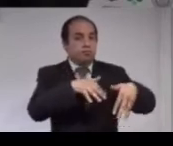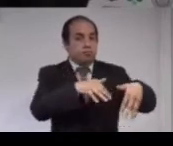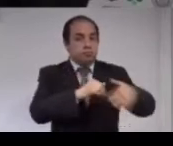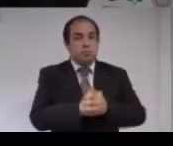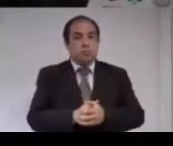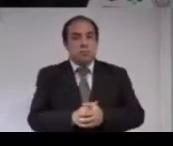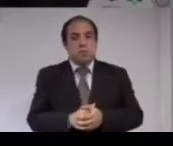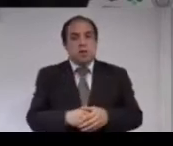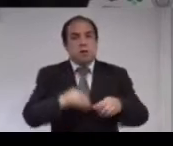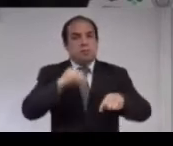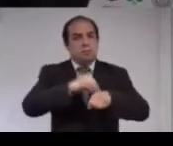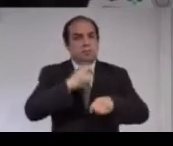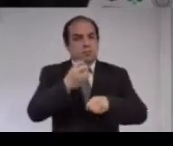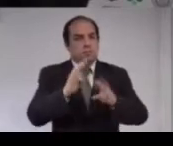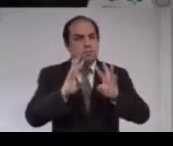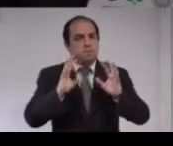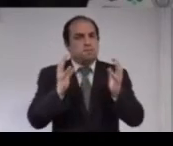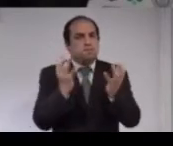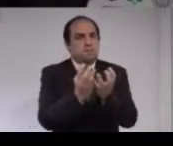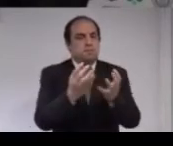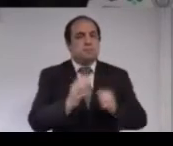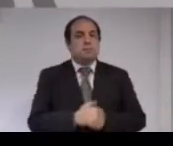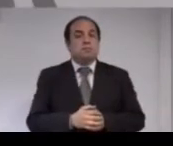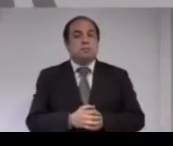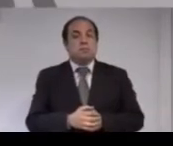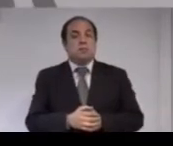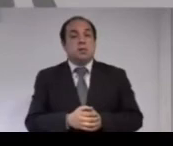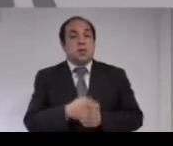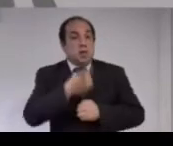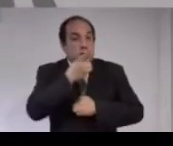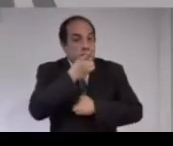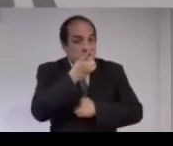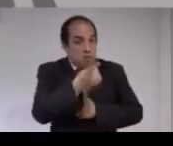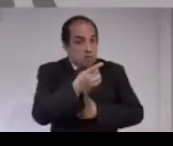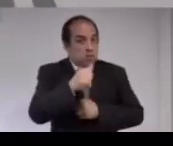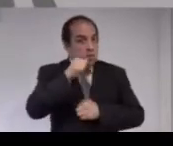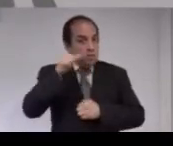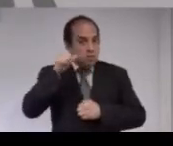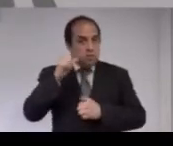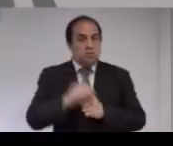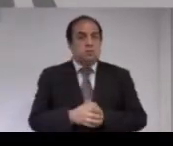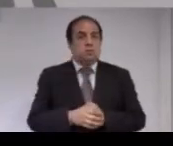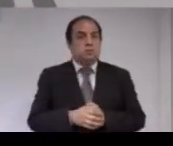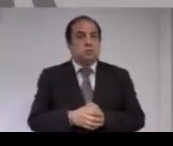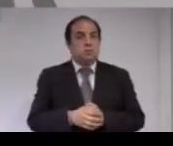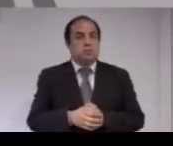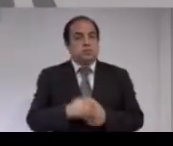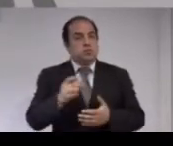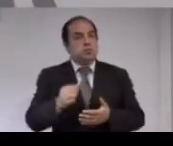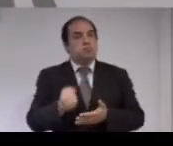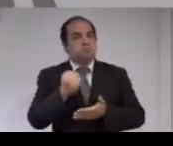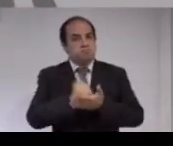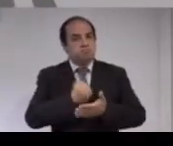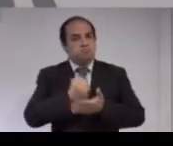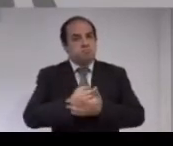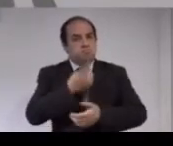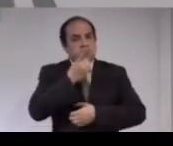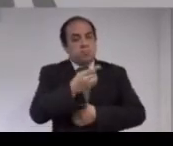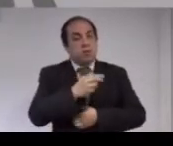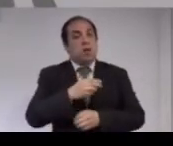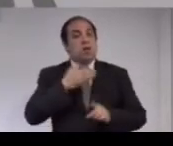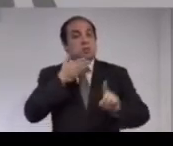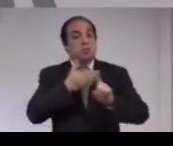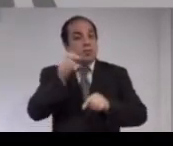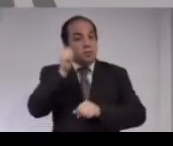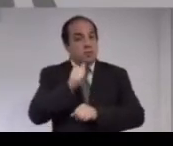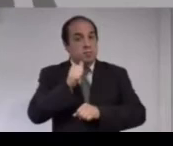hayan instalado estas vallas. Bueno, lo dijimos desde el día de ayer y lo hemos insistido, nuestro objetivo siempre en